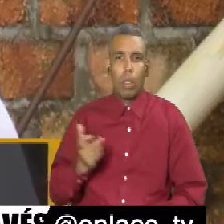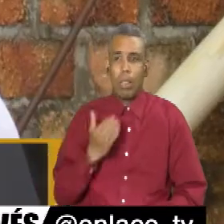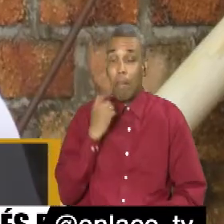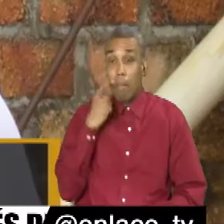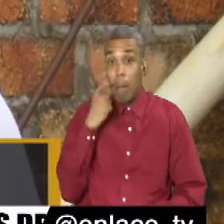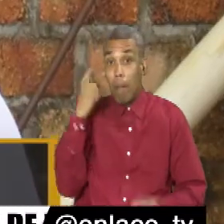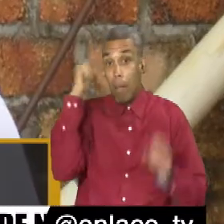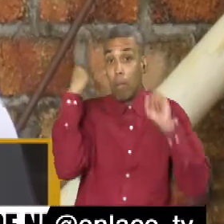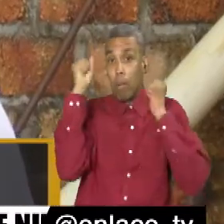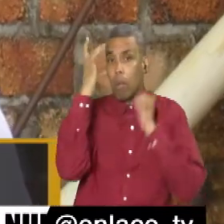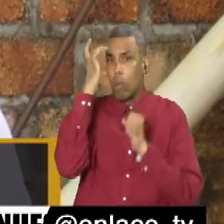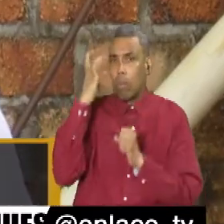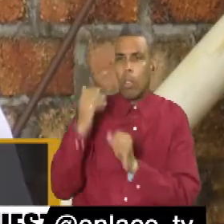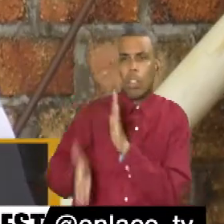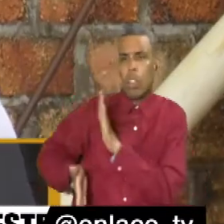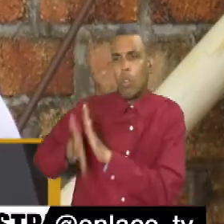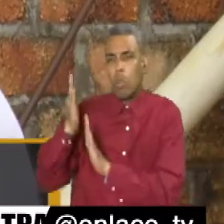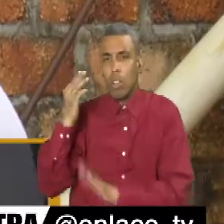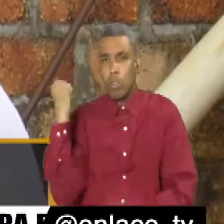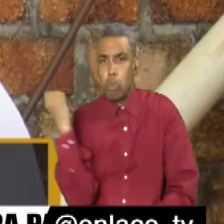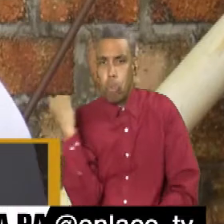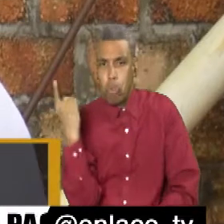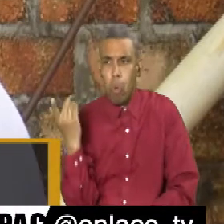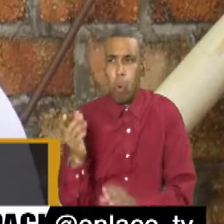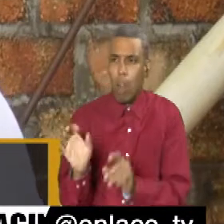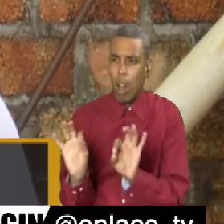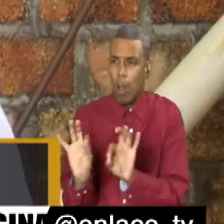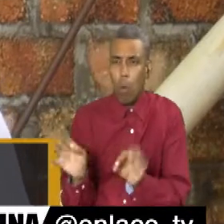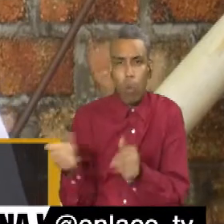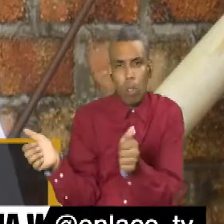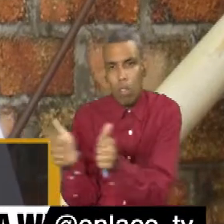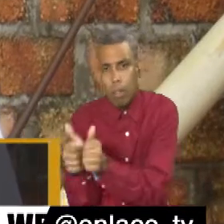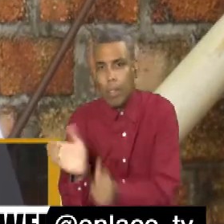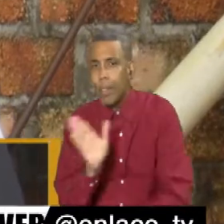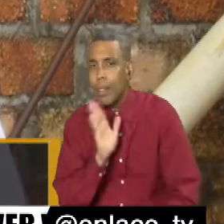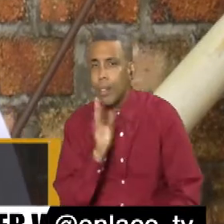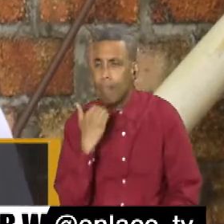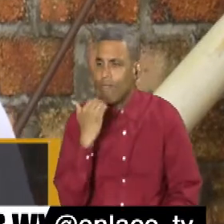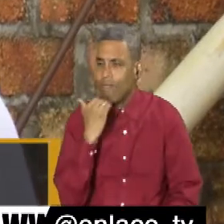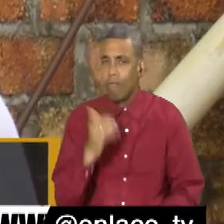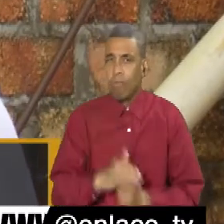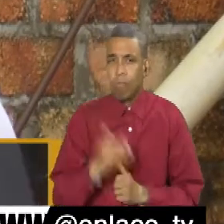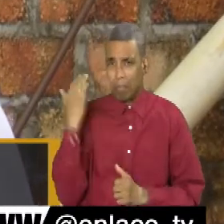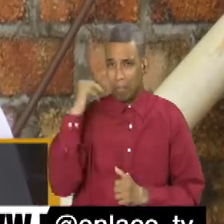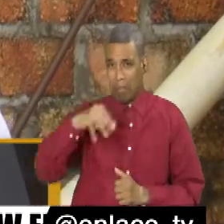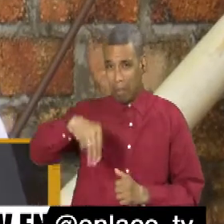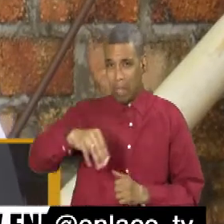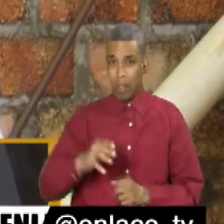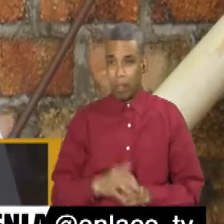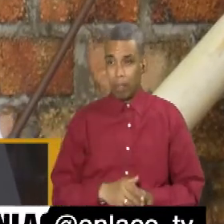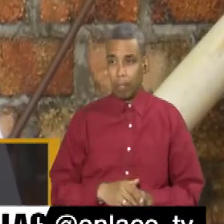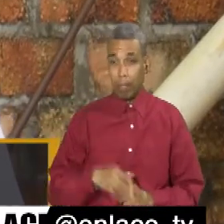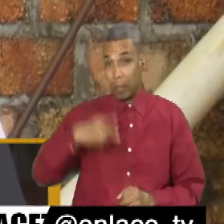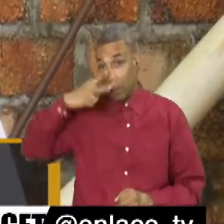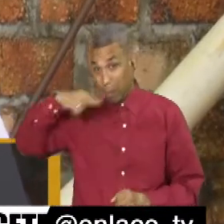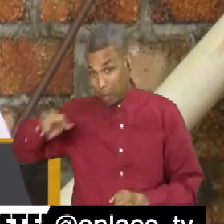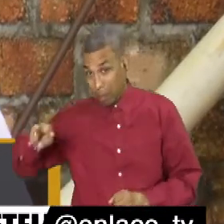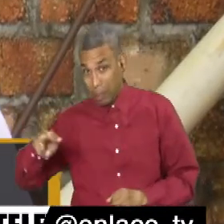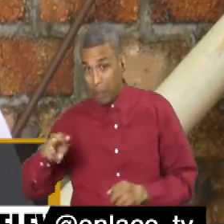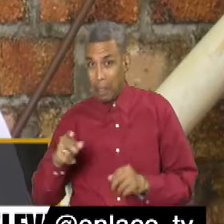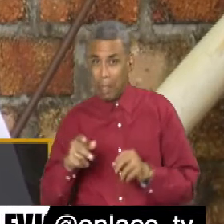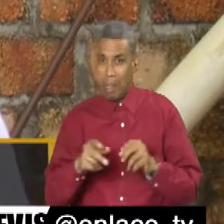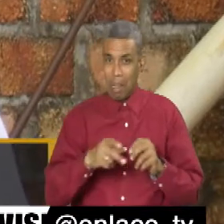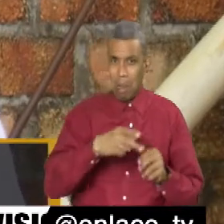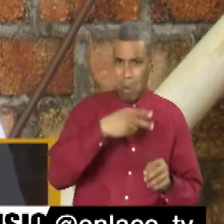día martes en la tarde se comunicó con la hermana mayor diciéndole que estaba bien, que no se preocuparan con ella, que estaba